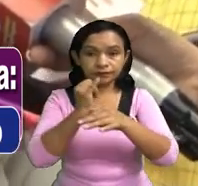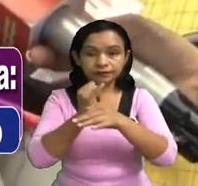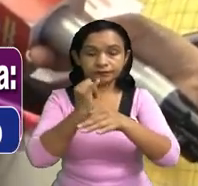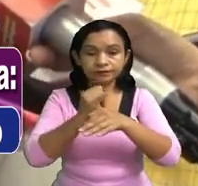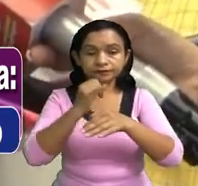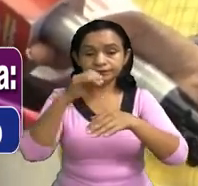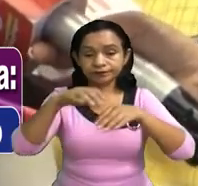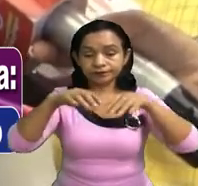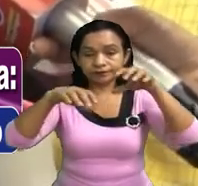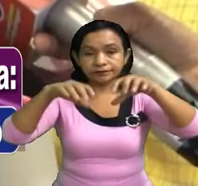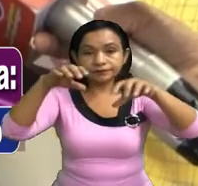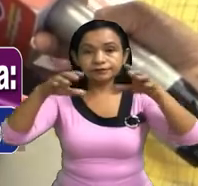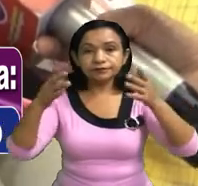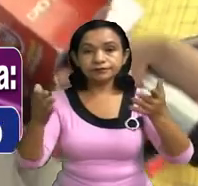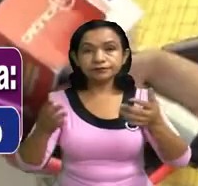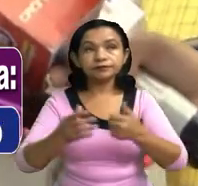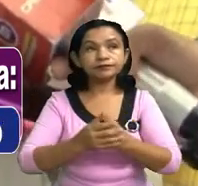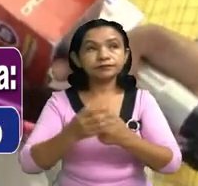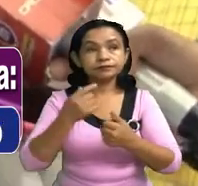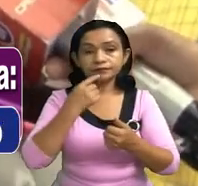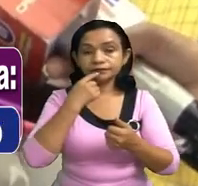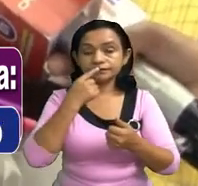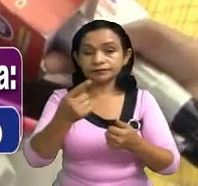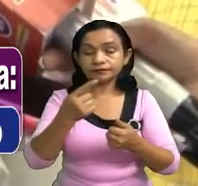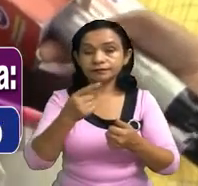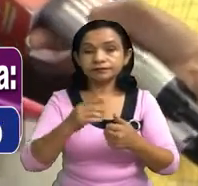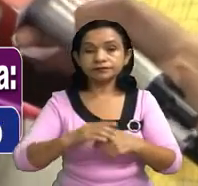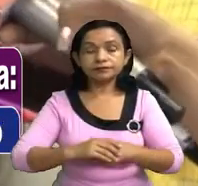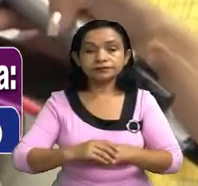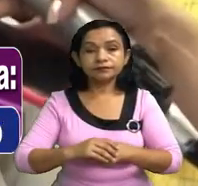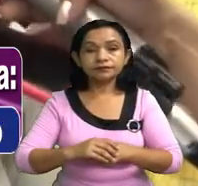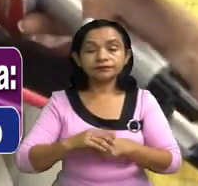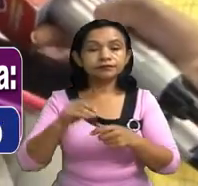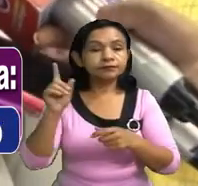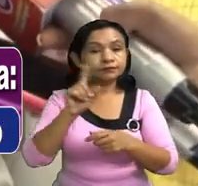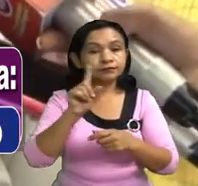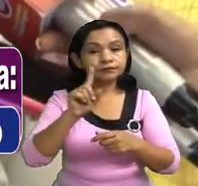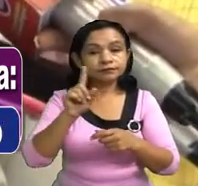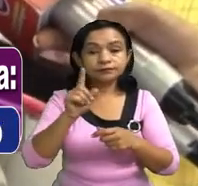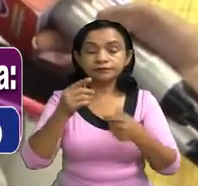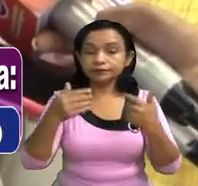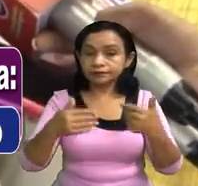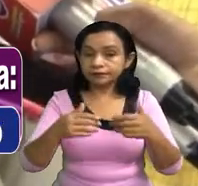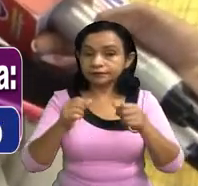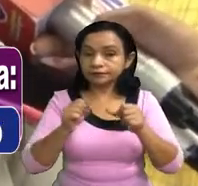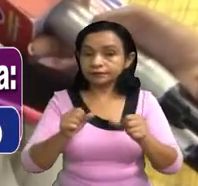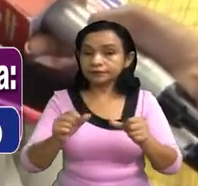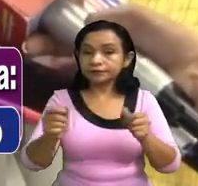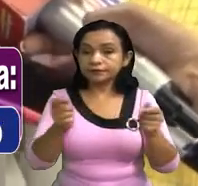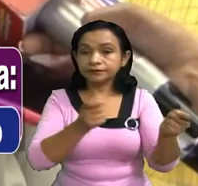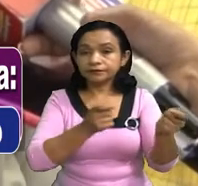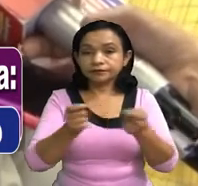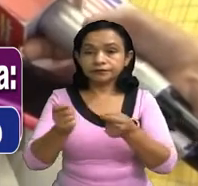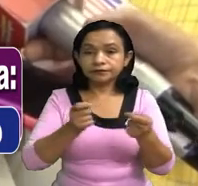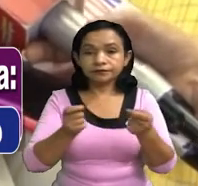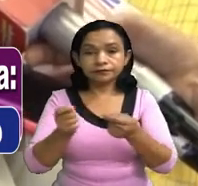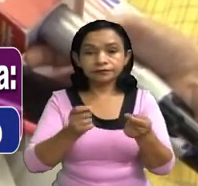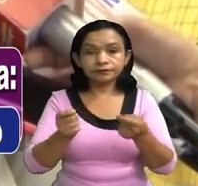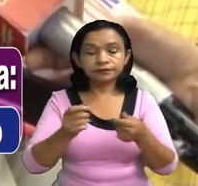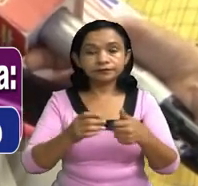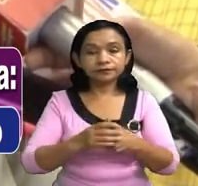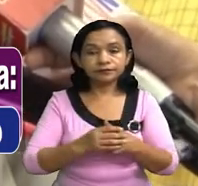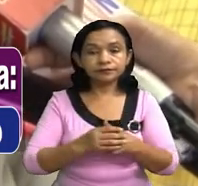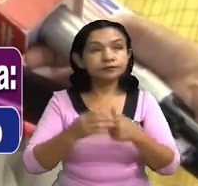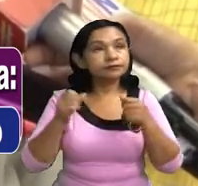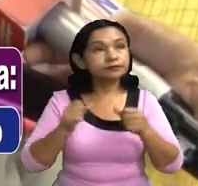Y nosotros les decimos a ellos que dejen de seguir manipulando, que dejen de